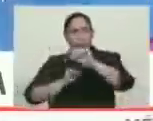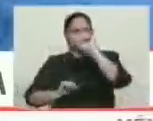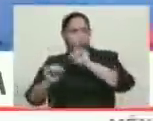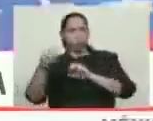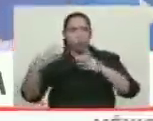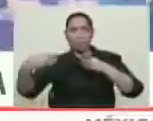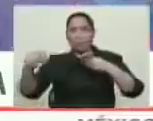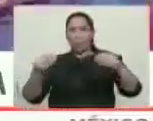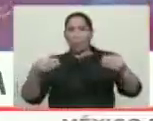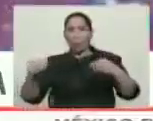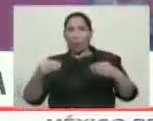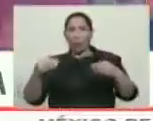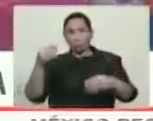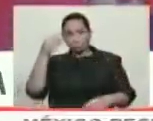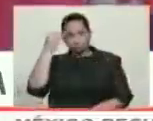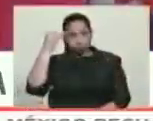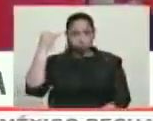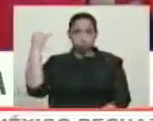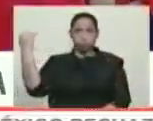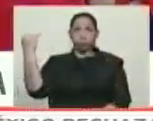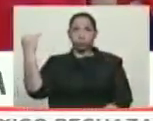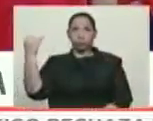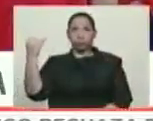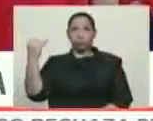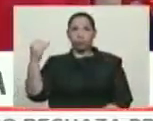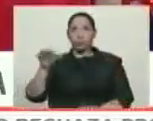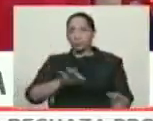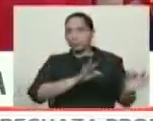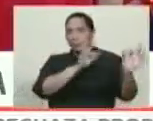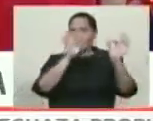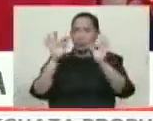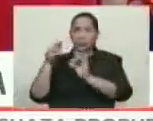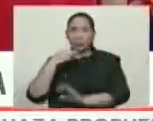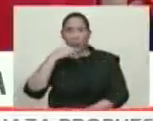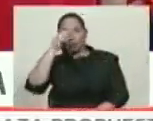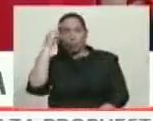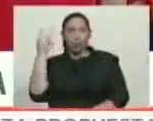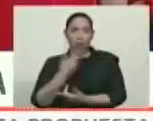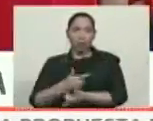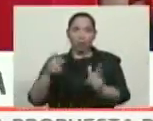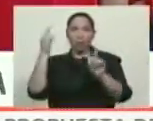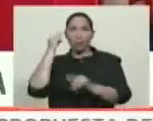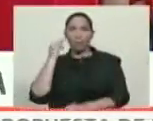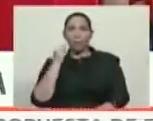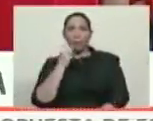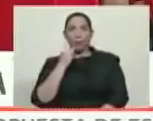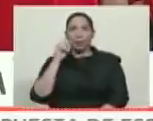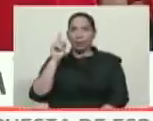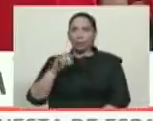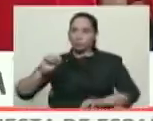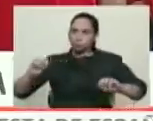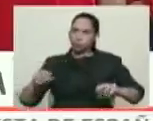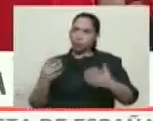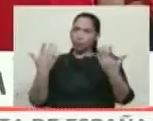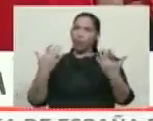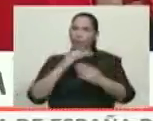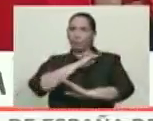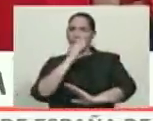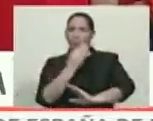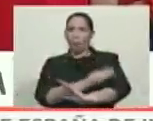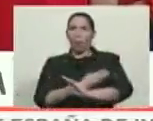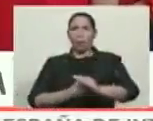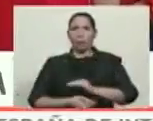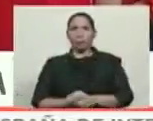modelo inspirado en el legado de nuestro padre libertador Simón Bolívar y que rescató con mucha fuerza